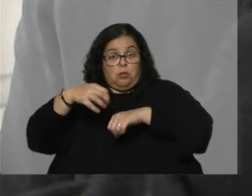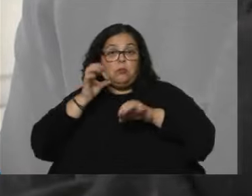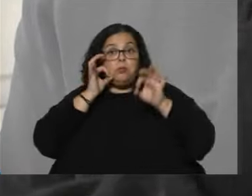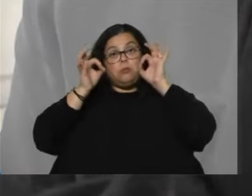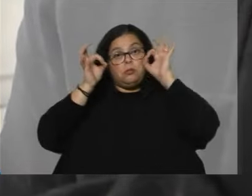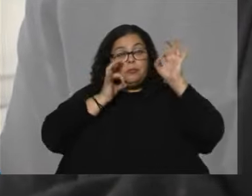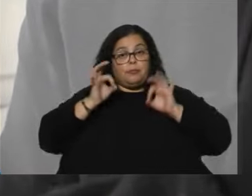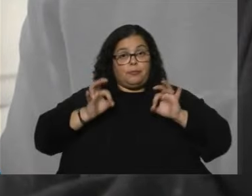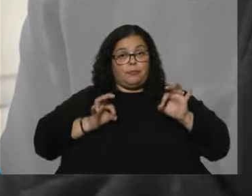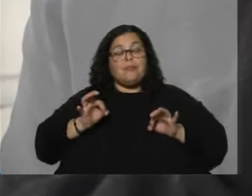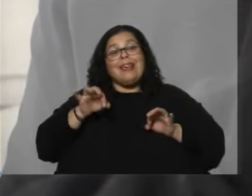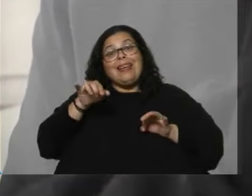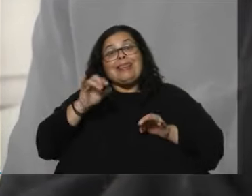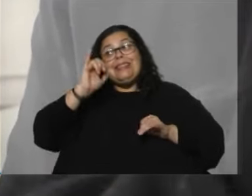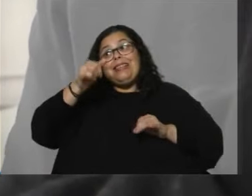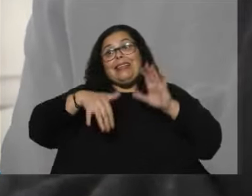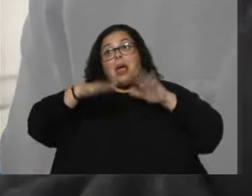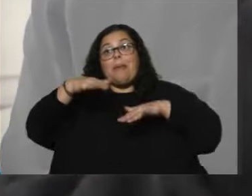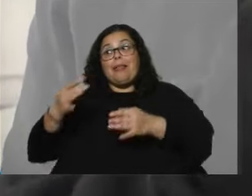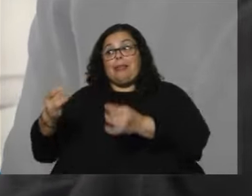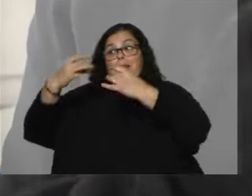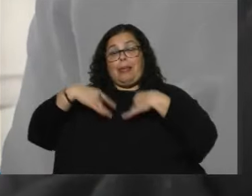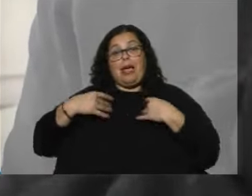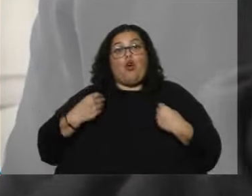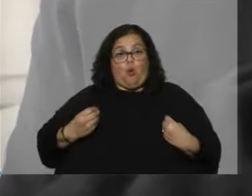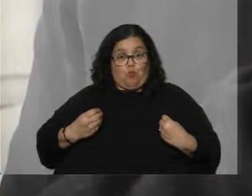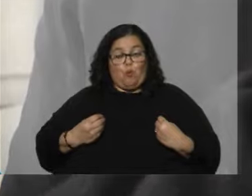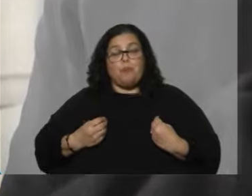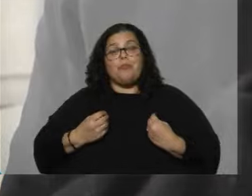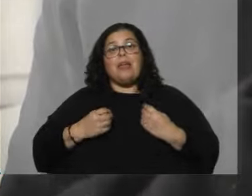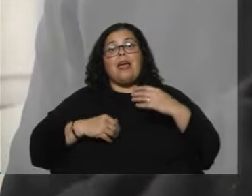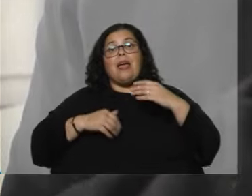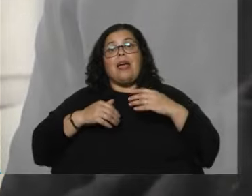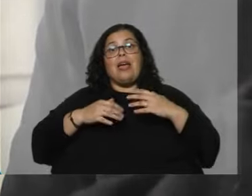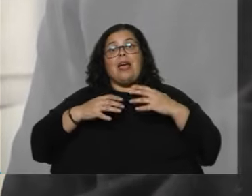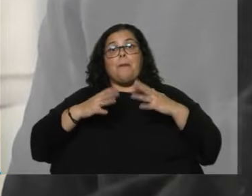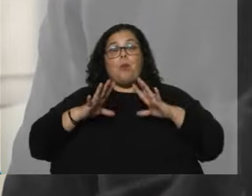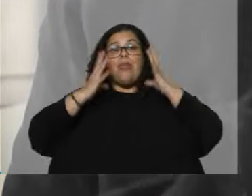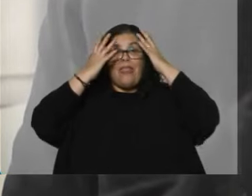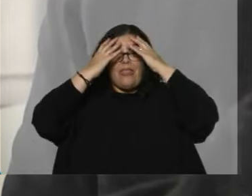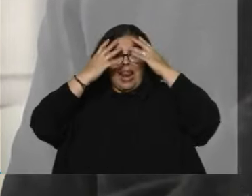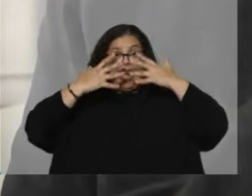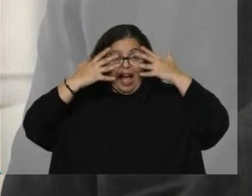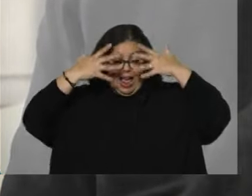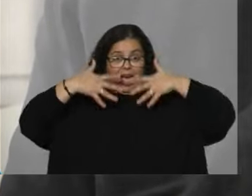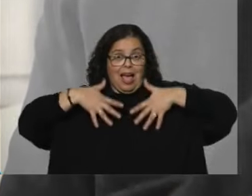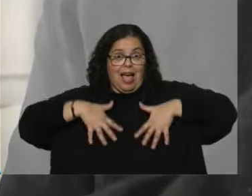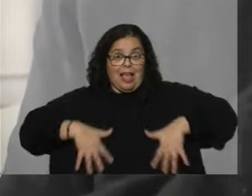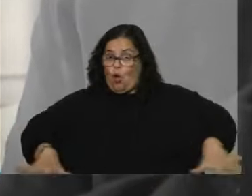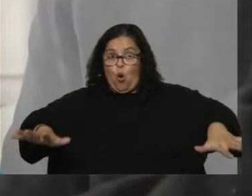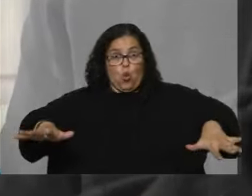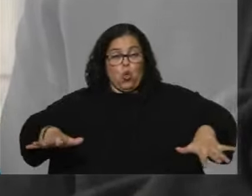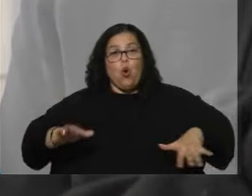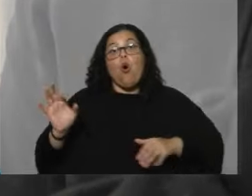que dependiendo del mecanismo de transmisión pueden encontrarse en forma centrífuga desde la cara, en forma extensiva hacia el resto del